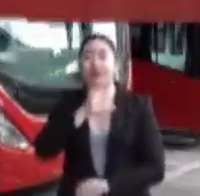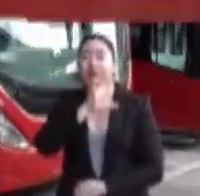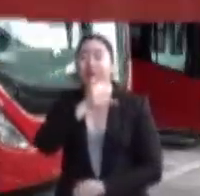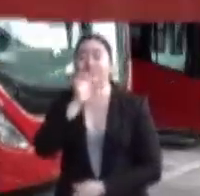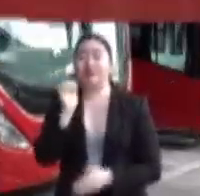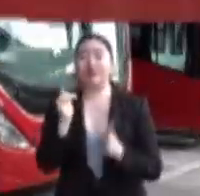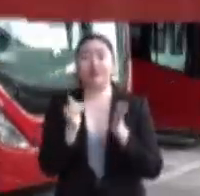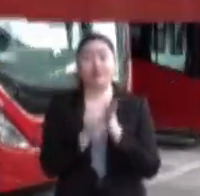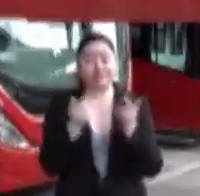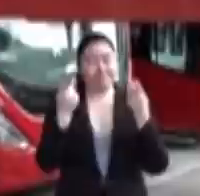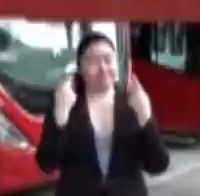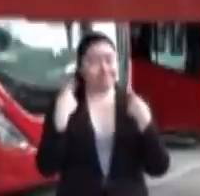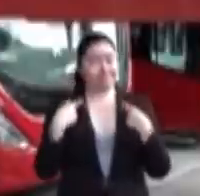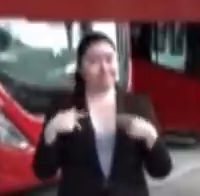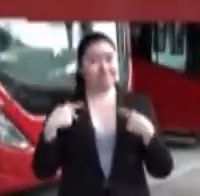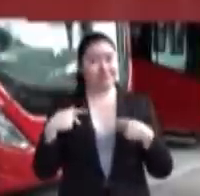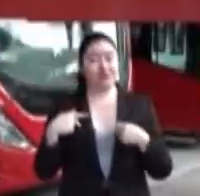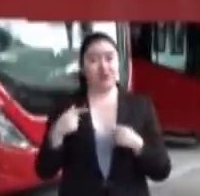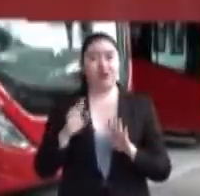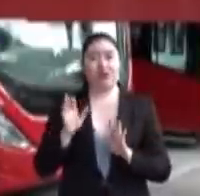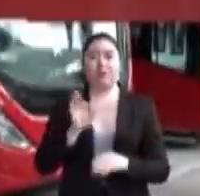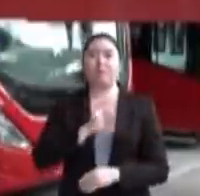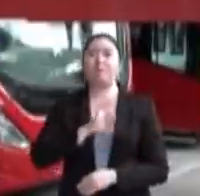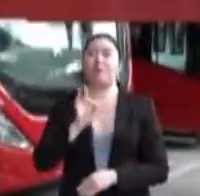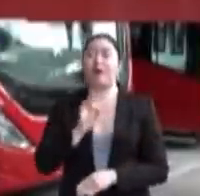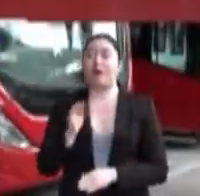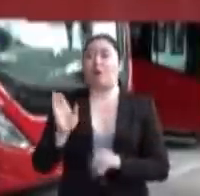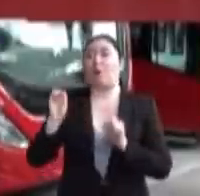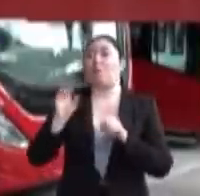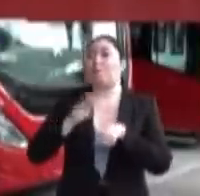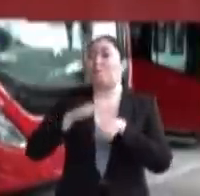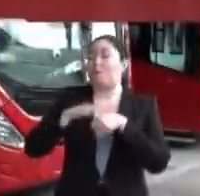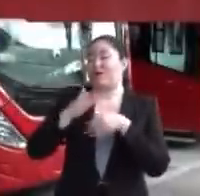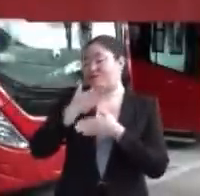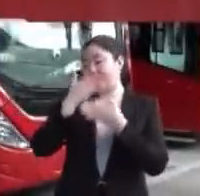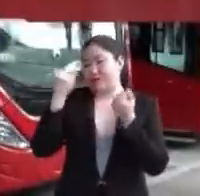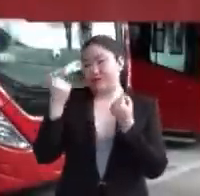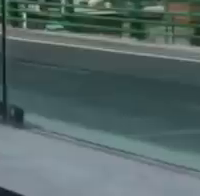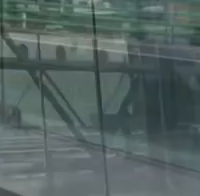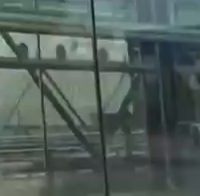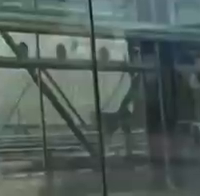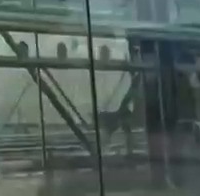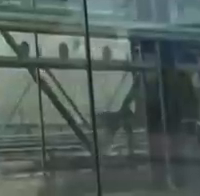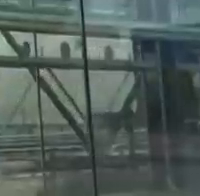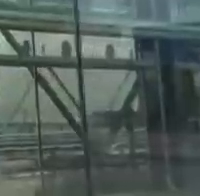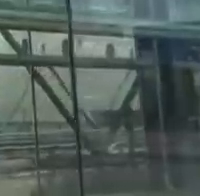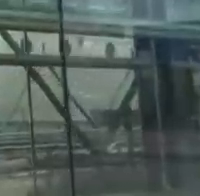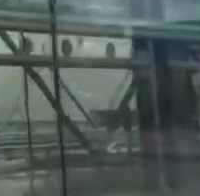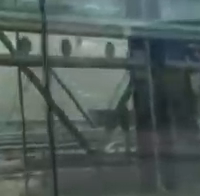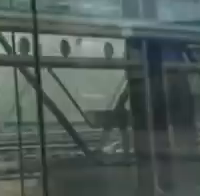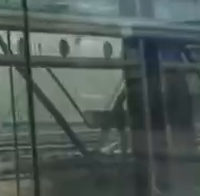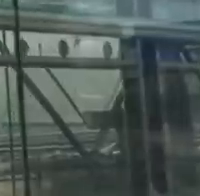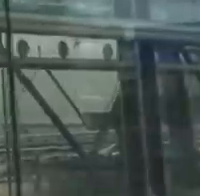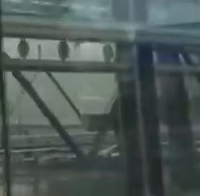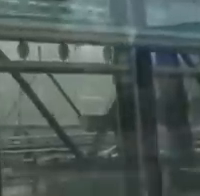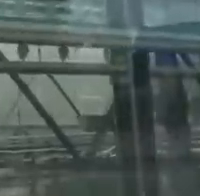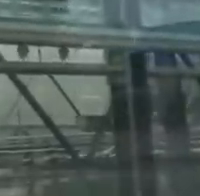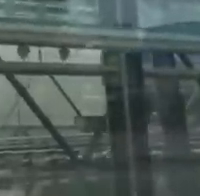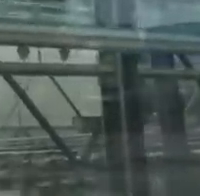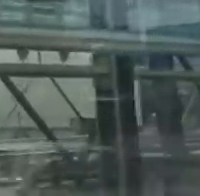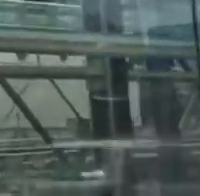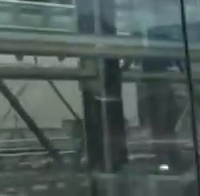mil pasajeros probablemente en su mejor momento, o quizá más. Inclusive a lo mejor ya hasta compite con la línea 1 del